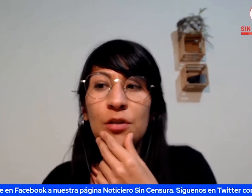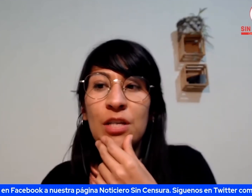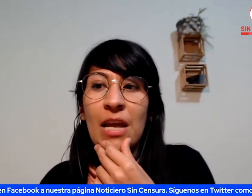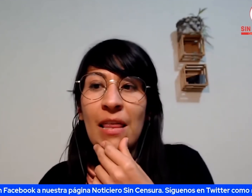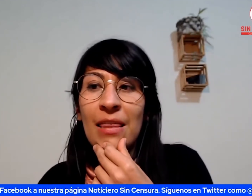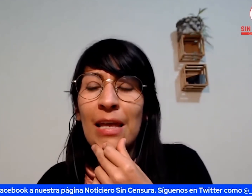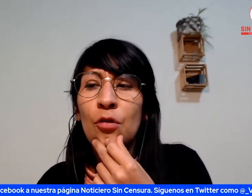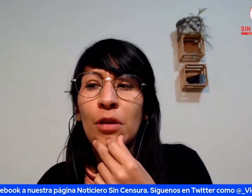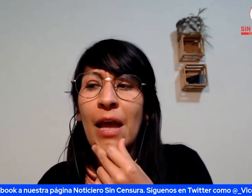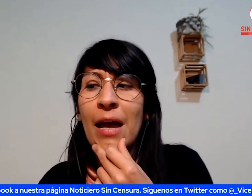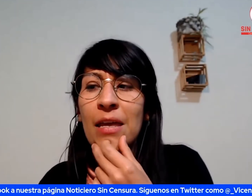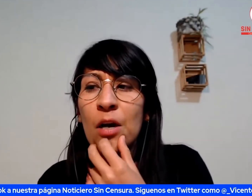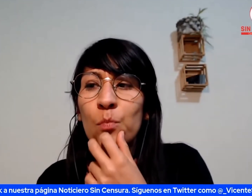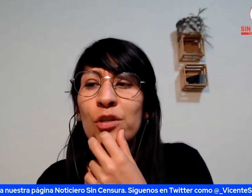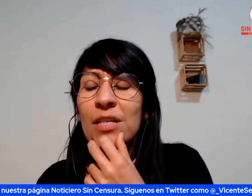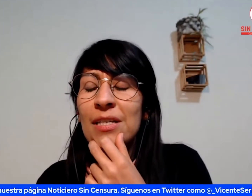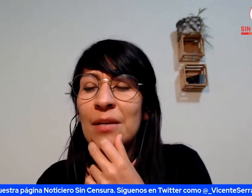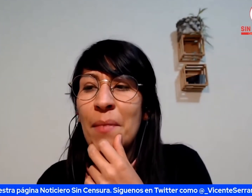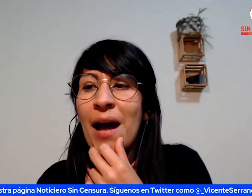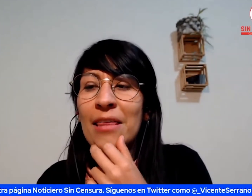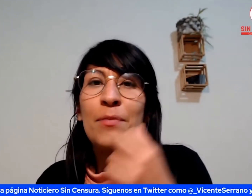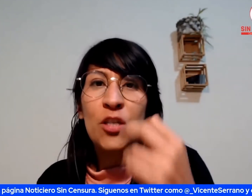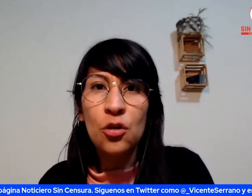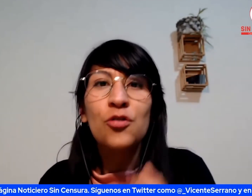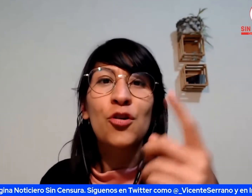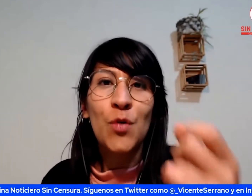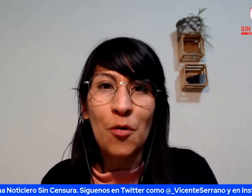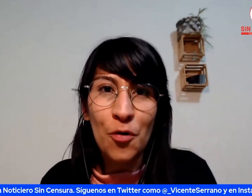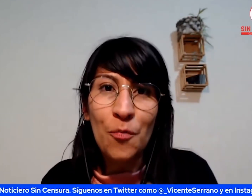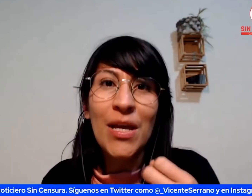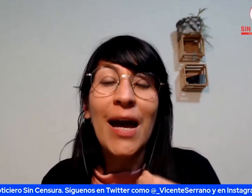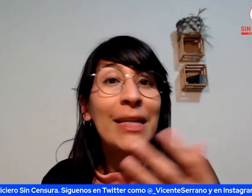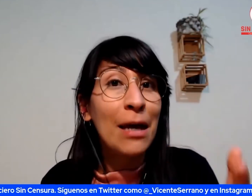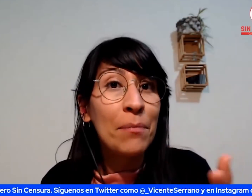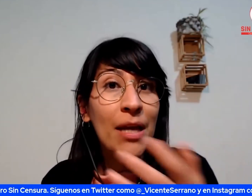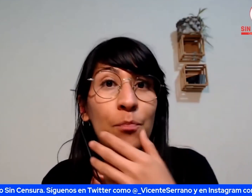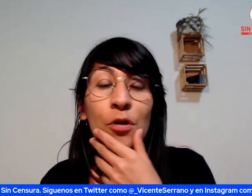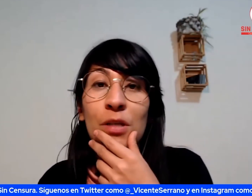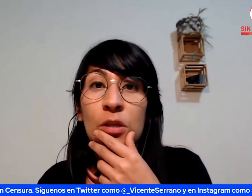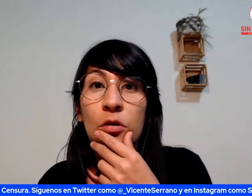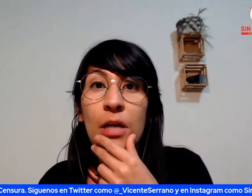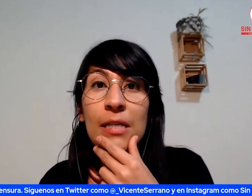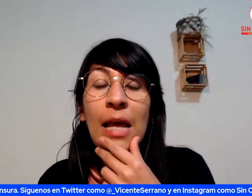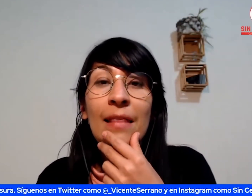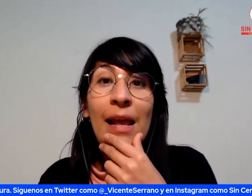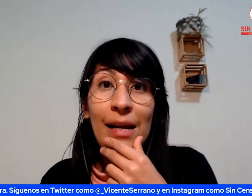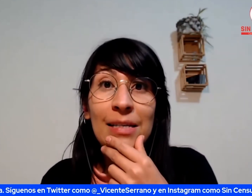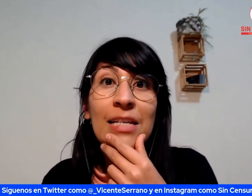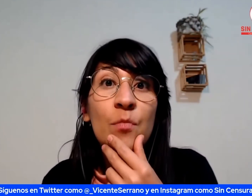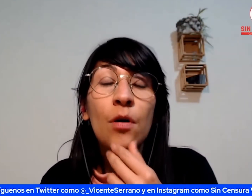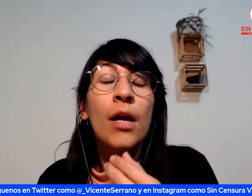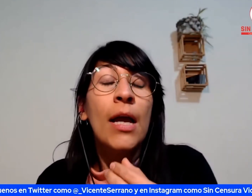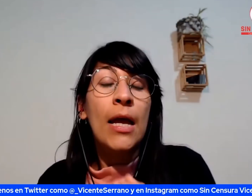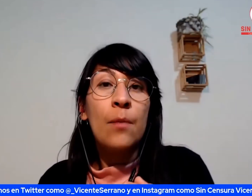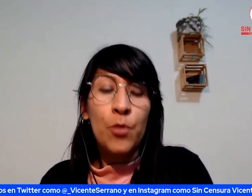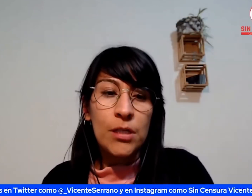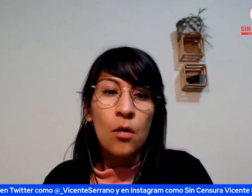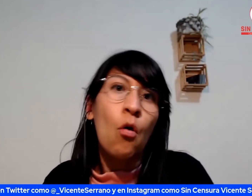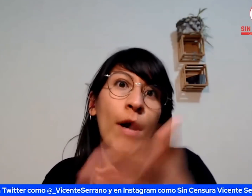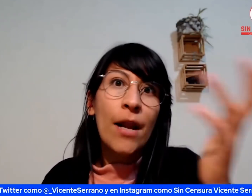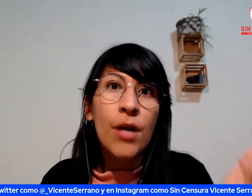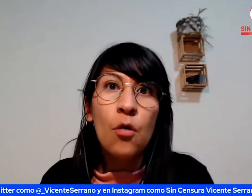es una sociedad en donde hay muchísima división socioeconómica y también por cuestiones de racismo,